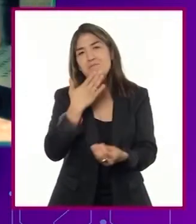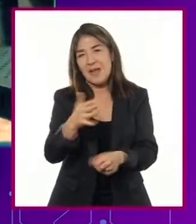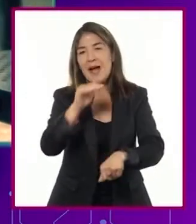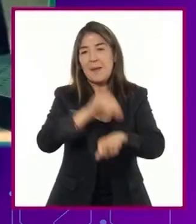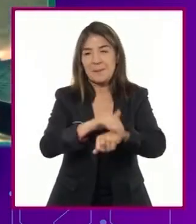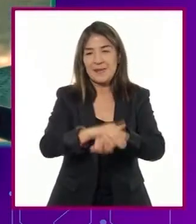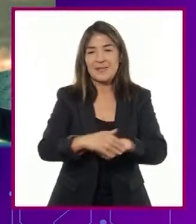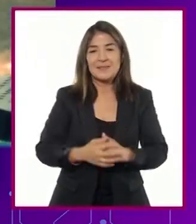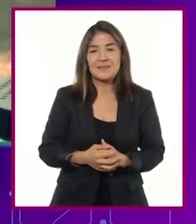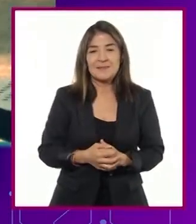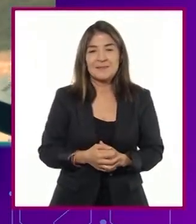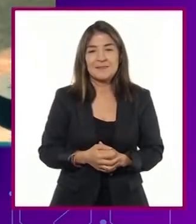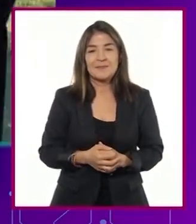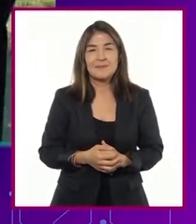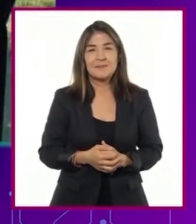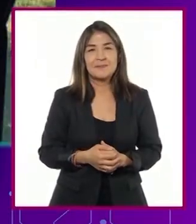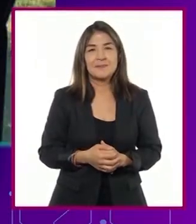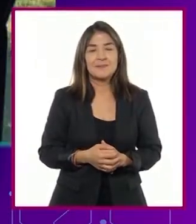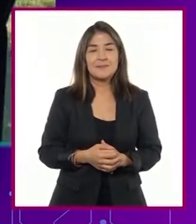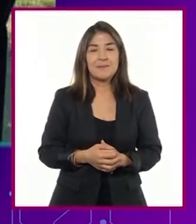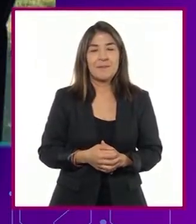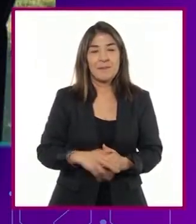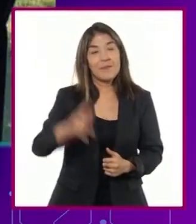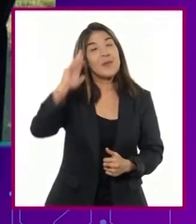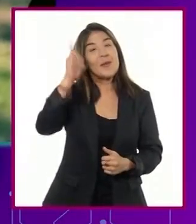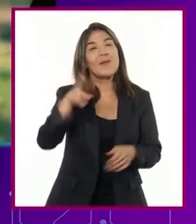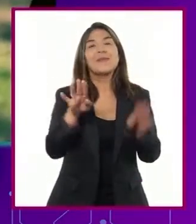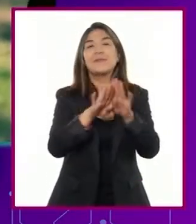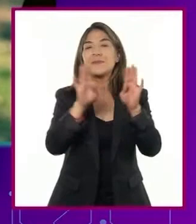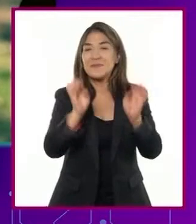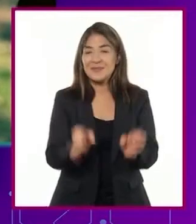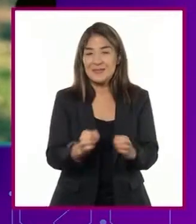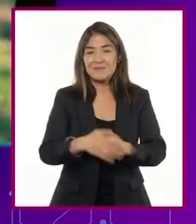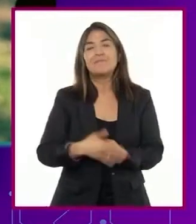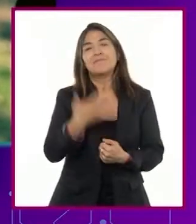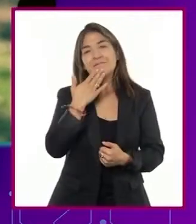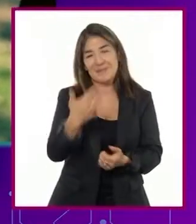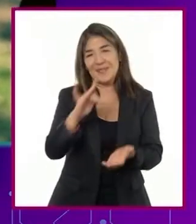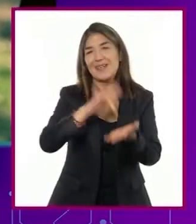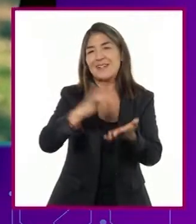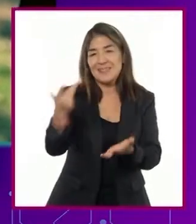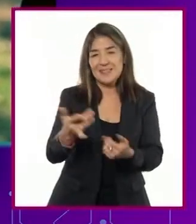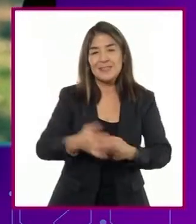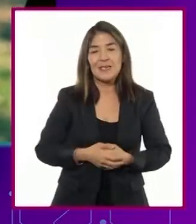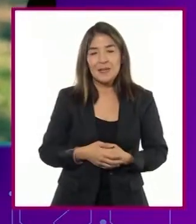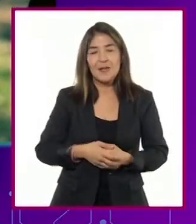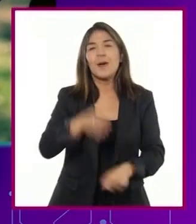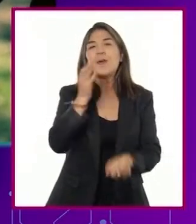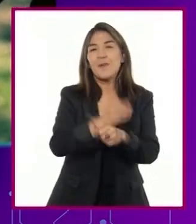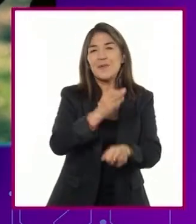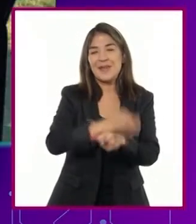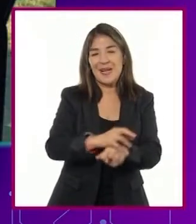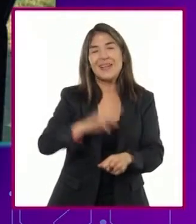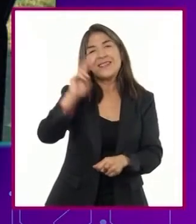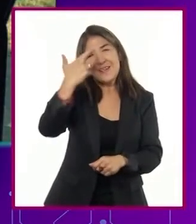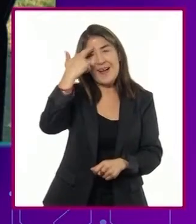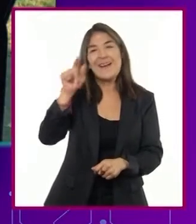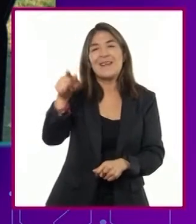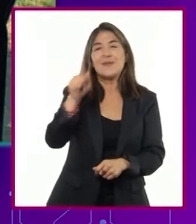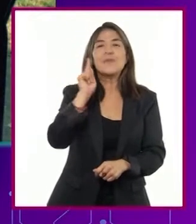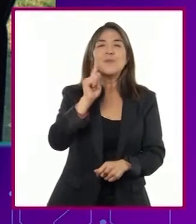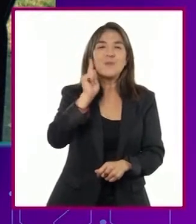viene. Hola, ¿cómo están? Bien, gracias. Nos estábamos acordando de Regina y Rafa